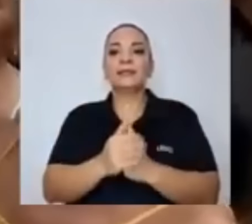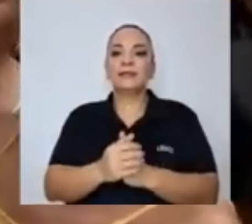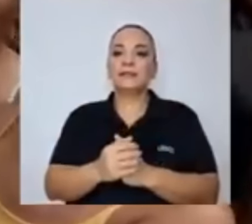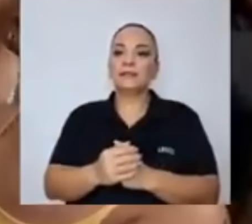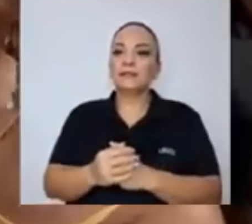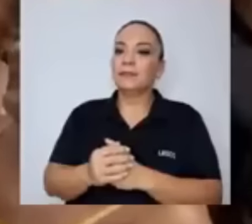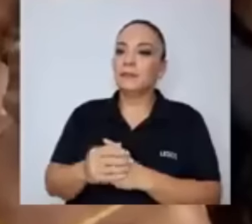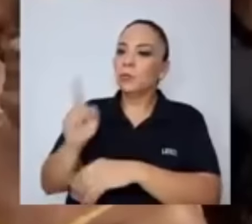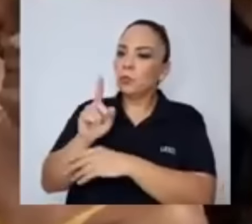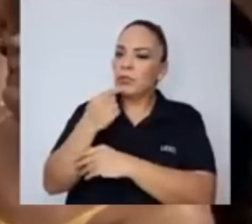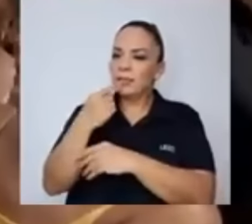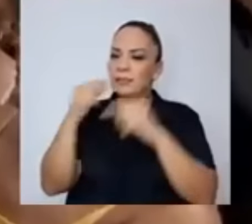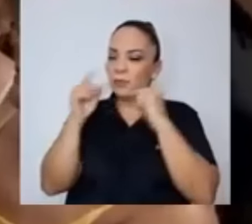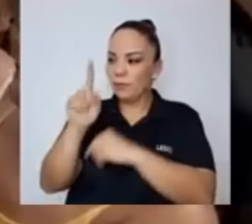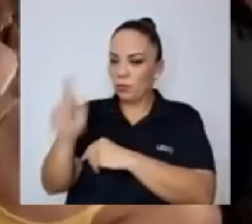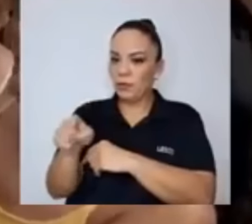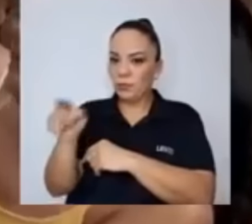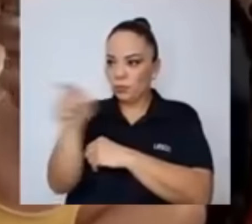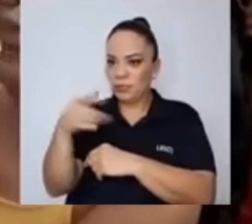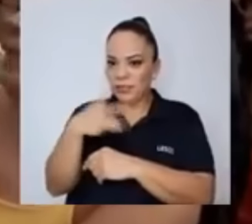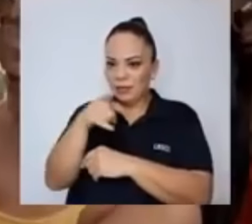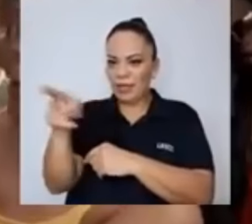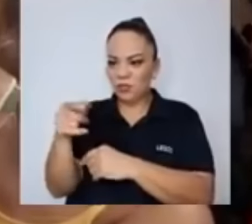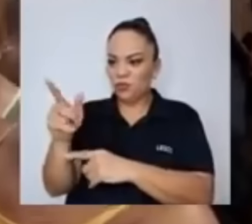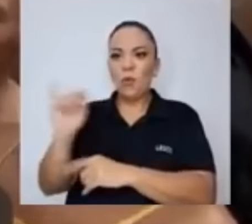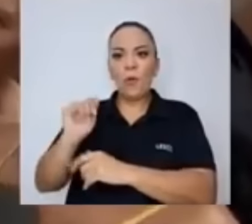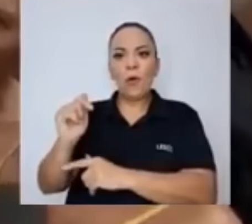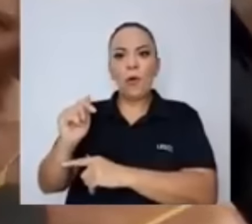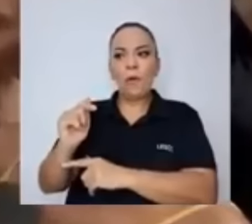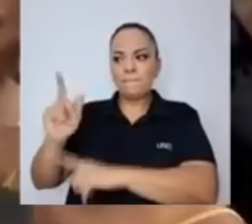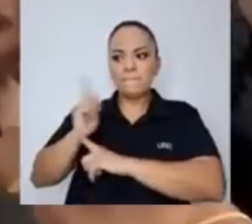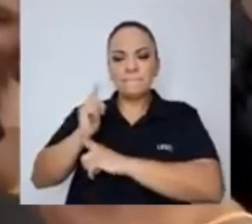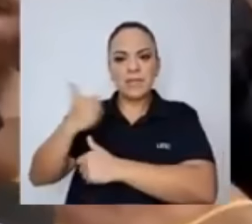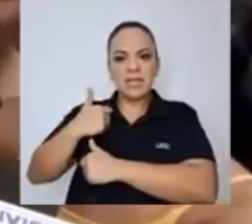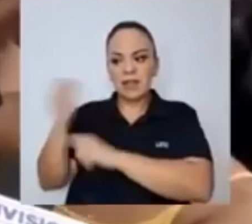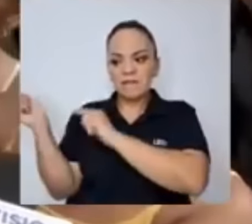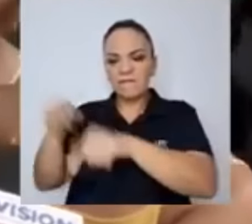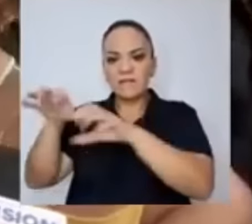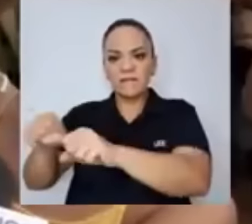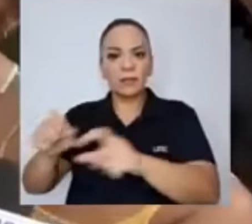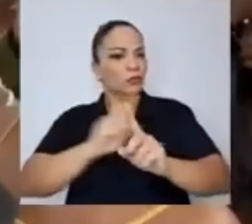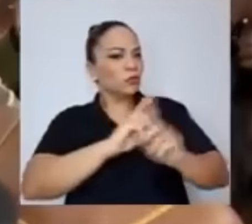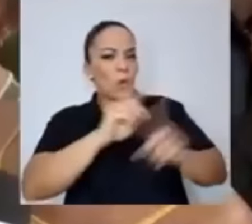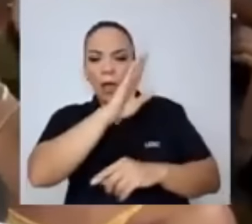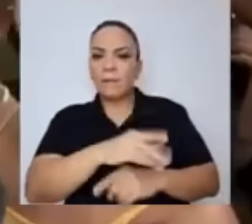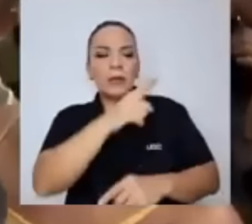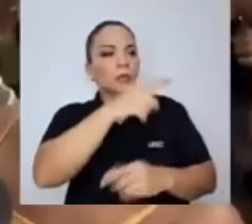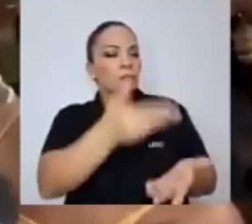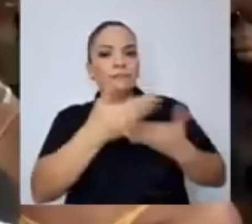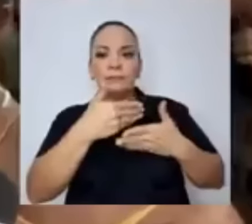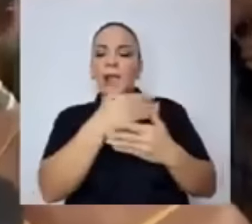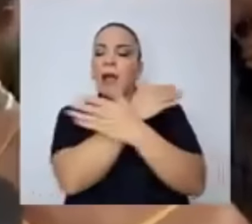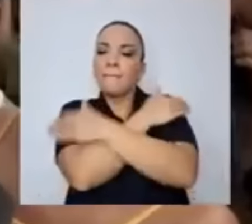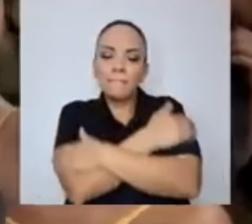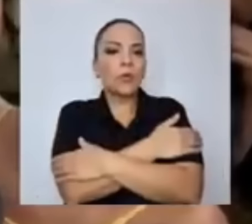pregunta. ¿Usted lo siente a ellos como invasores militares? No, jamás. Ellos nos están dando amor,